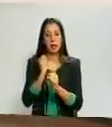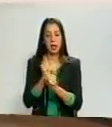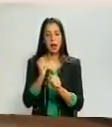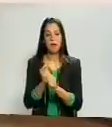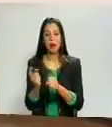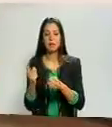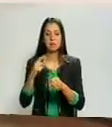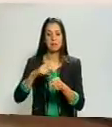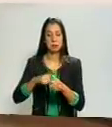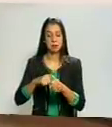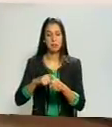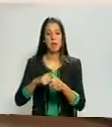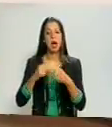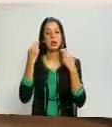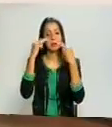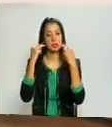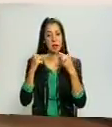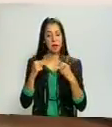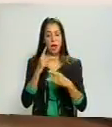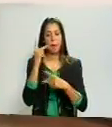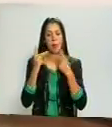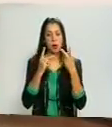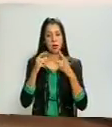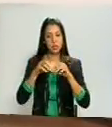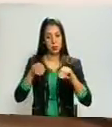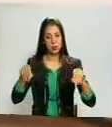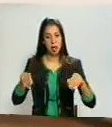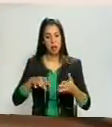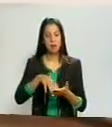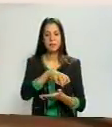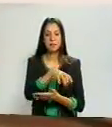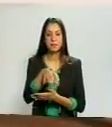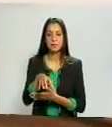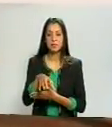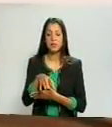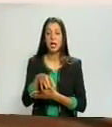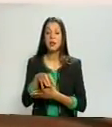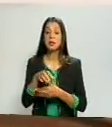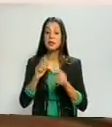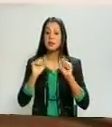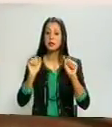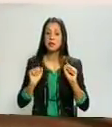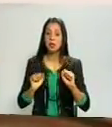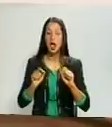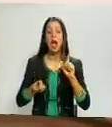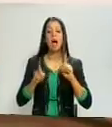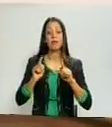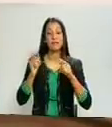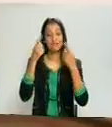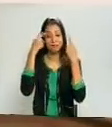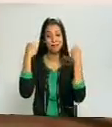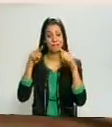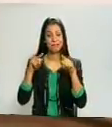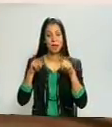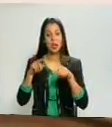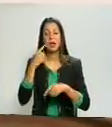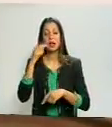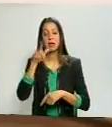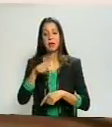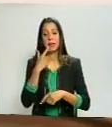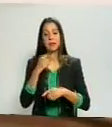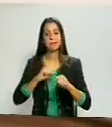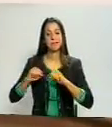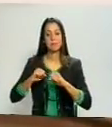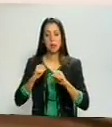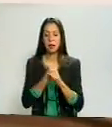trabajadoras de estos niveles políticos territoriales, sistemáticamente desasistidos, así como la inacción de los mismos